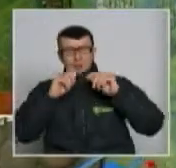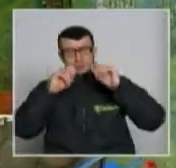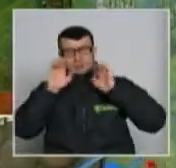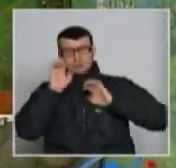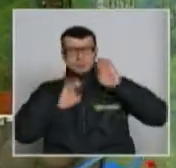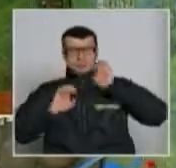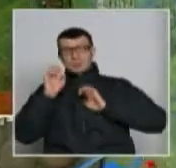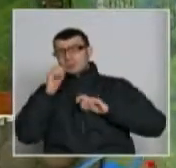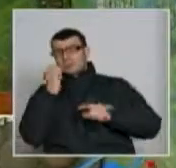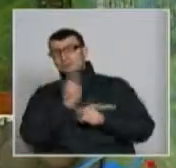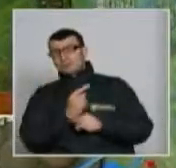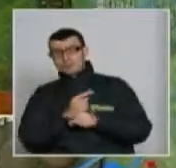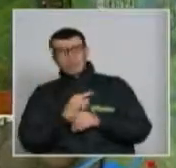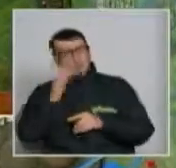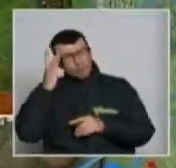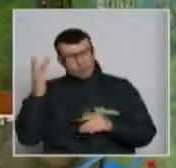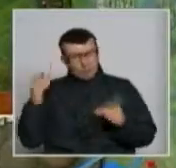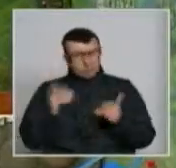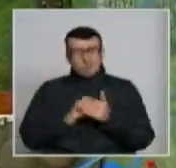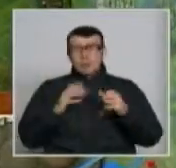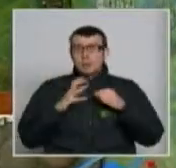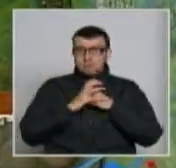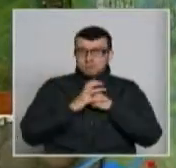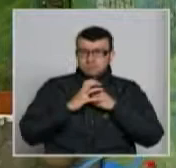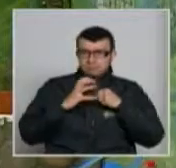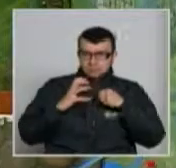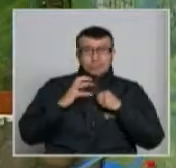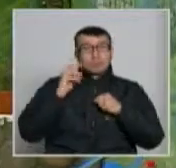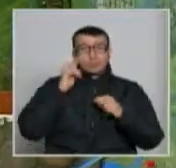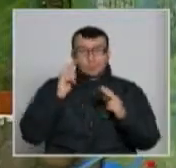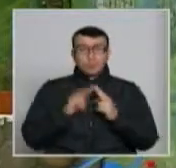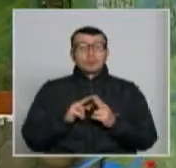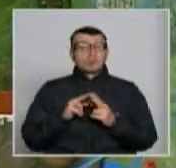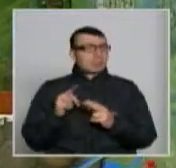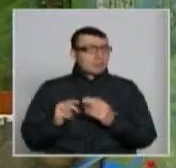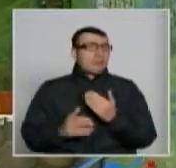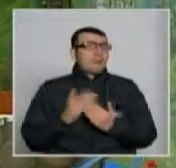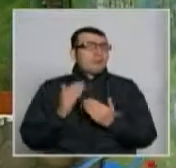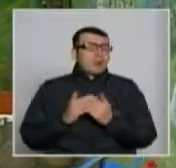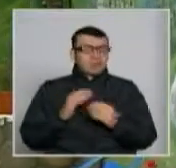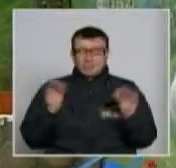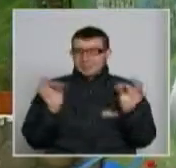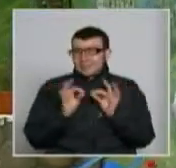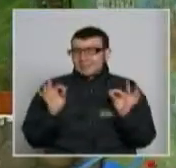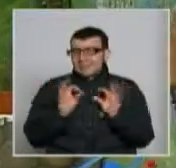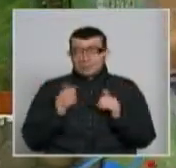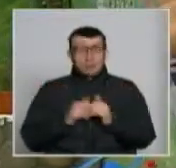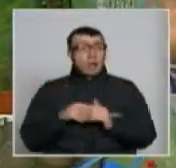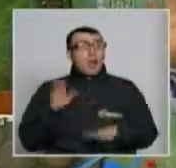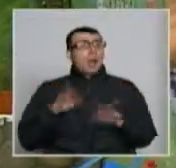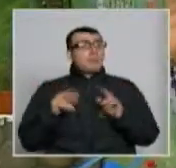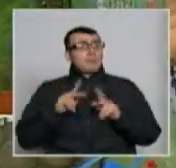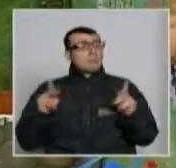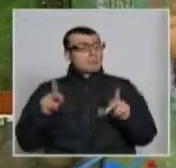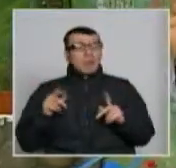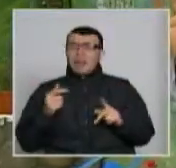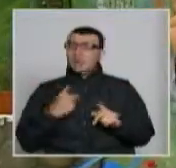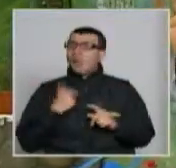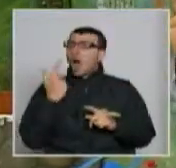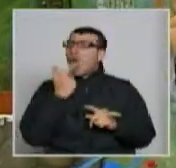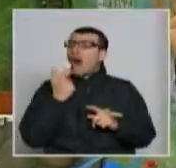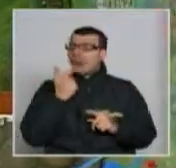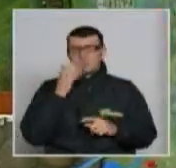las articulaciones. Y miren cómo un proceso tan sencillo de acá, que muchas veces la gente dice, es que yo tengo mal